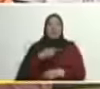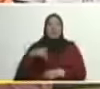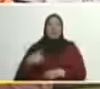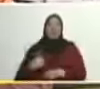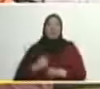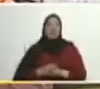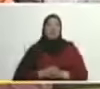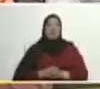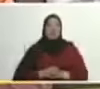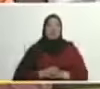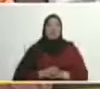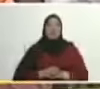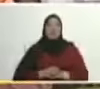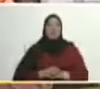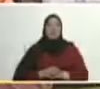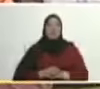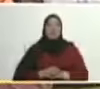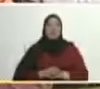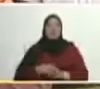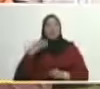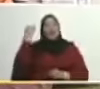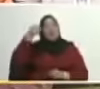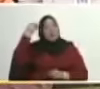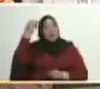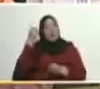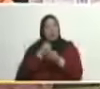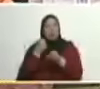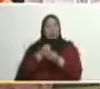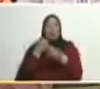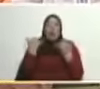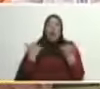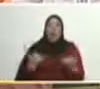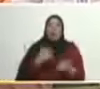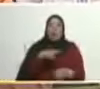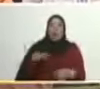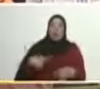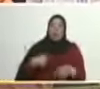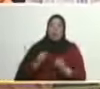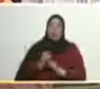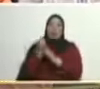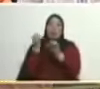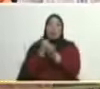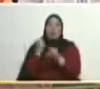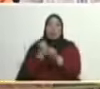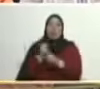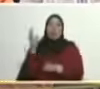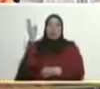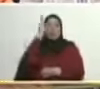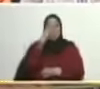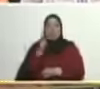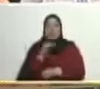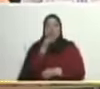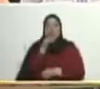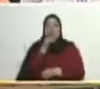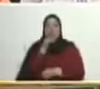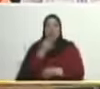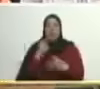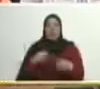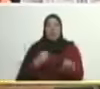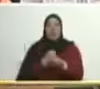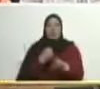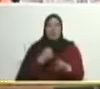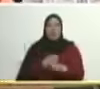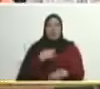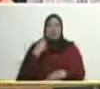paz y creemos que no debe haber racismo ni discriminación y